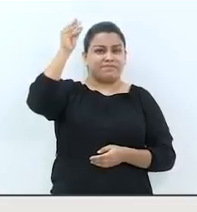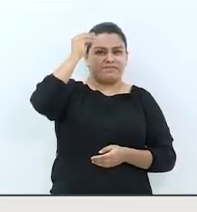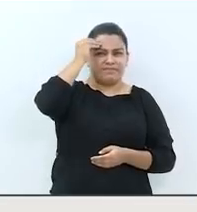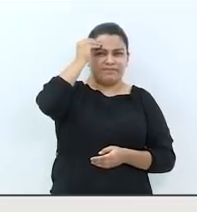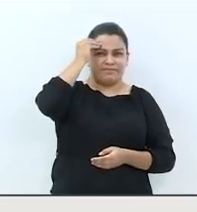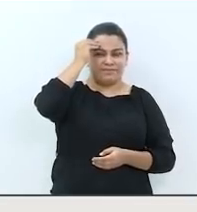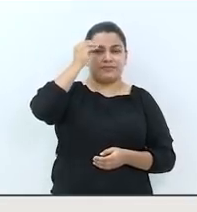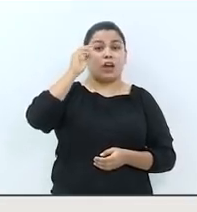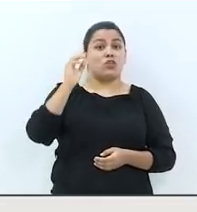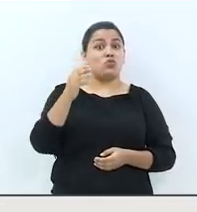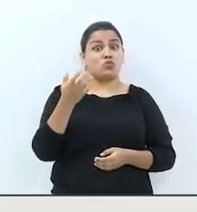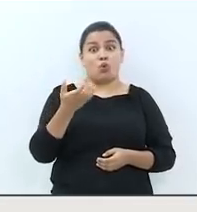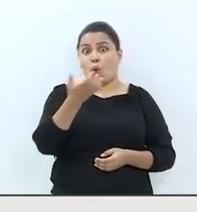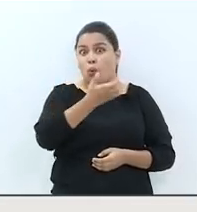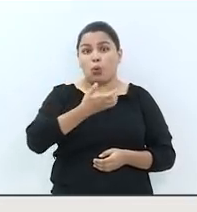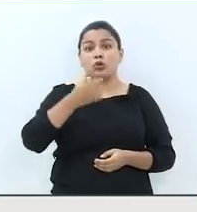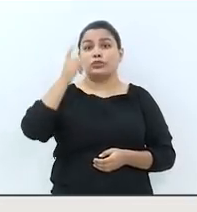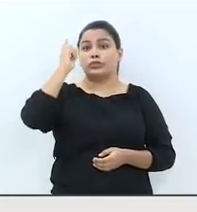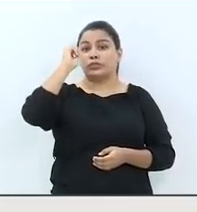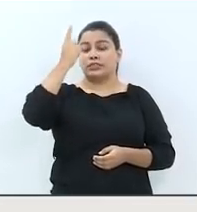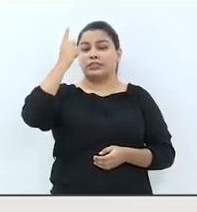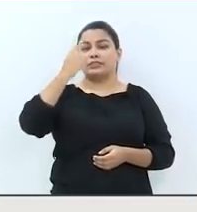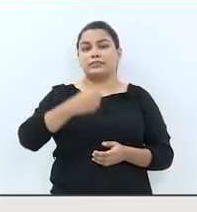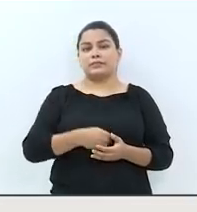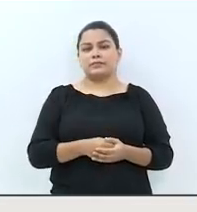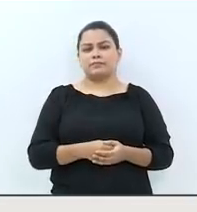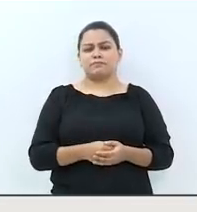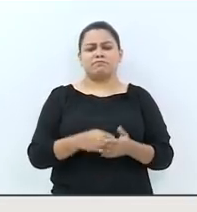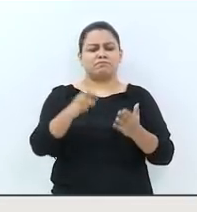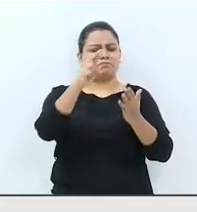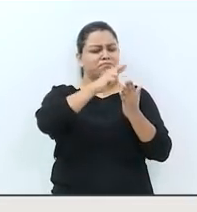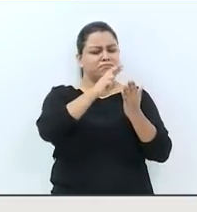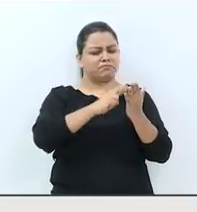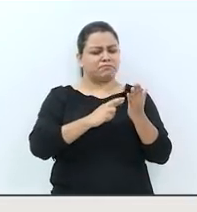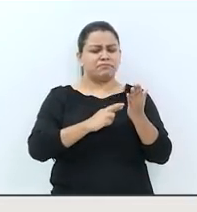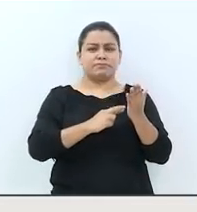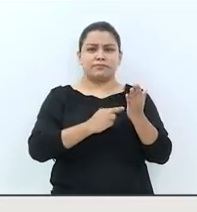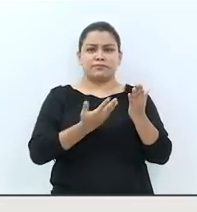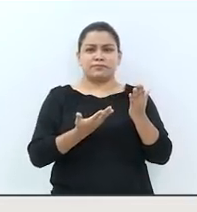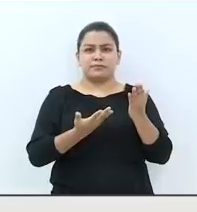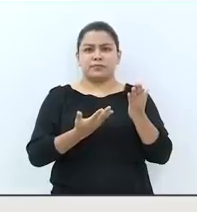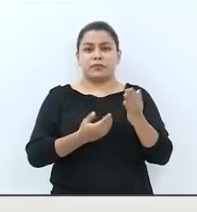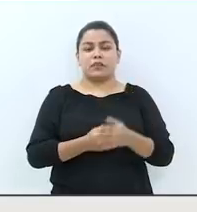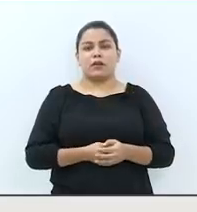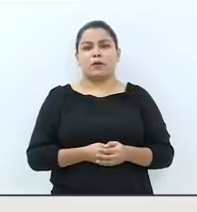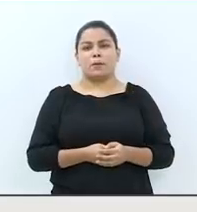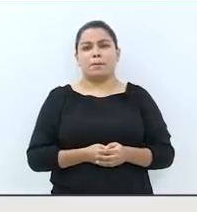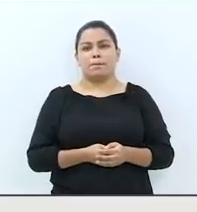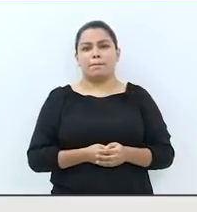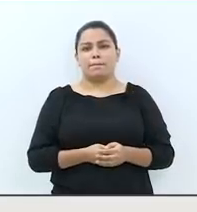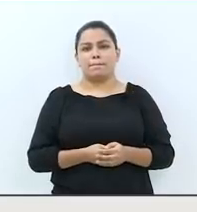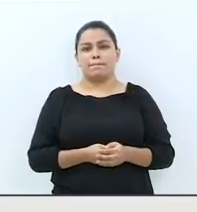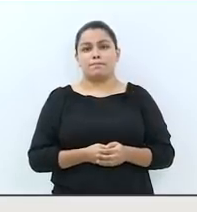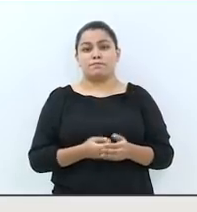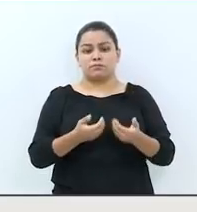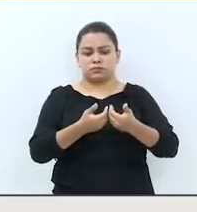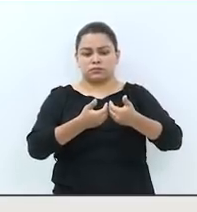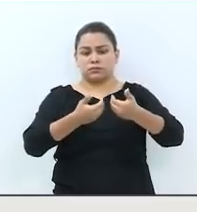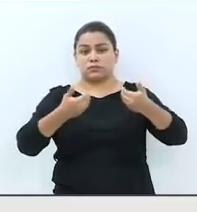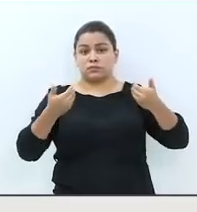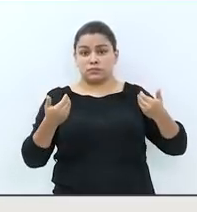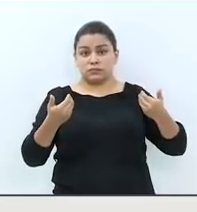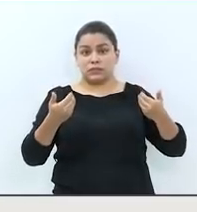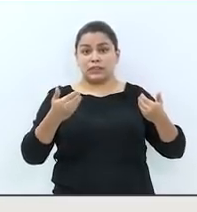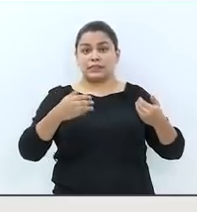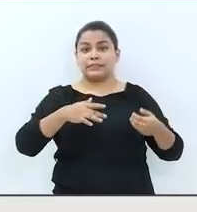estimadas y estimados docentes, y es que si bien vamos a ir revisando de manera separada